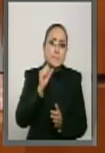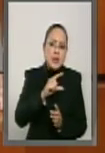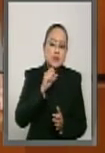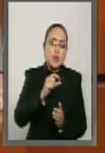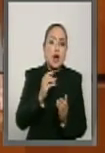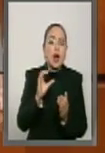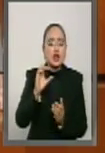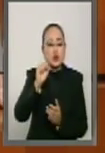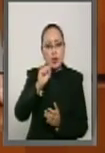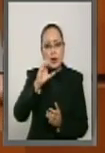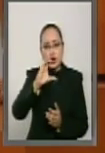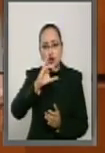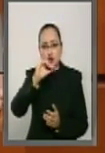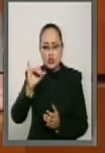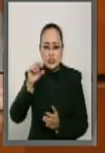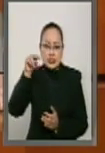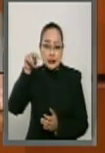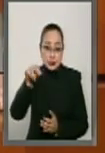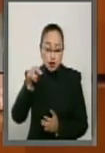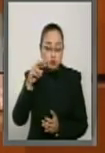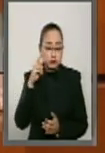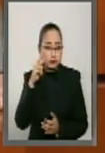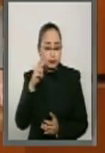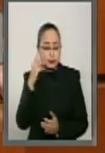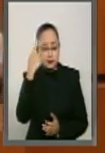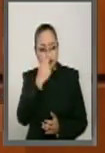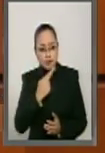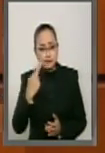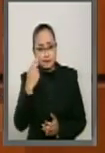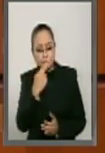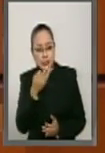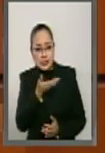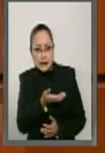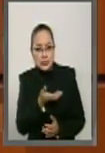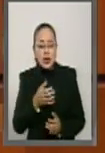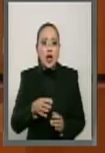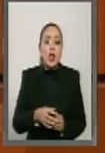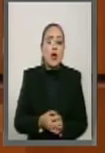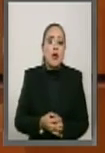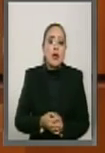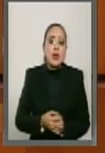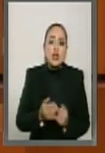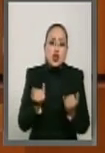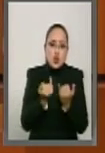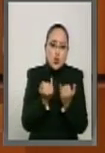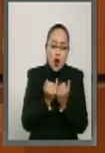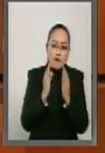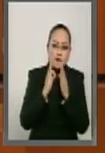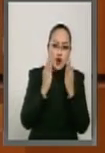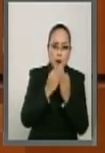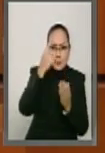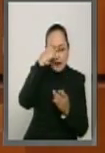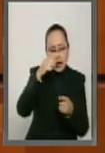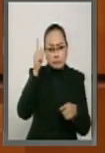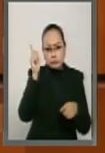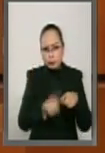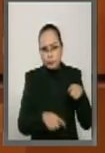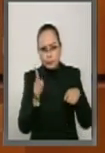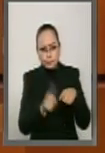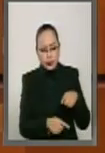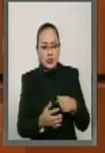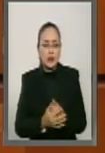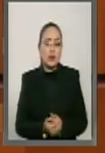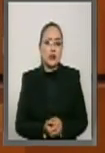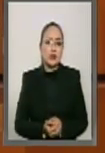Suprema Corte de Justicia de la Nación, así como los medios de impugnación. Sobre el